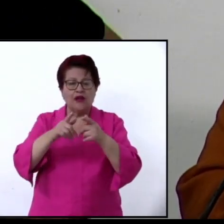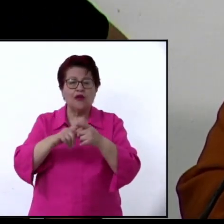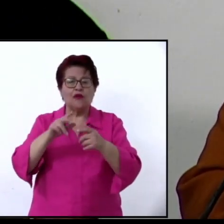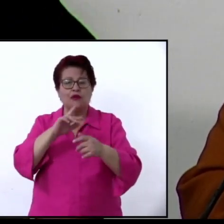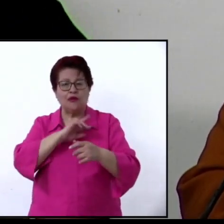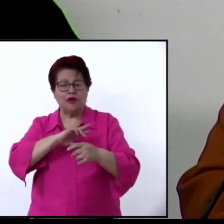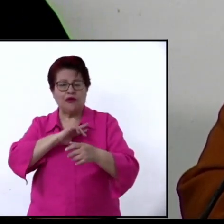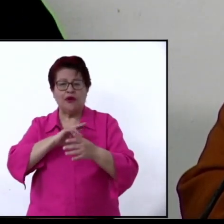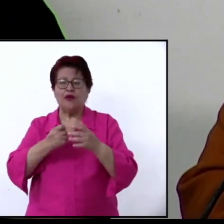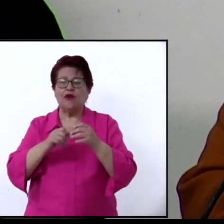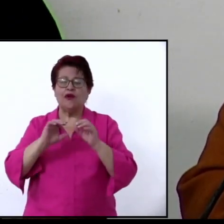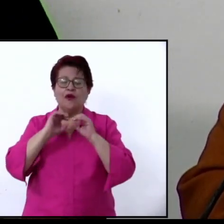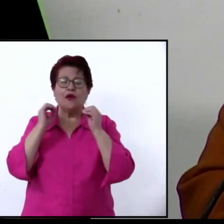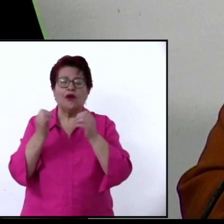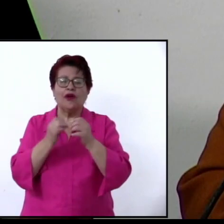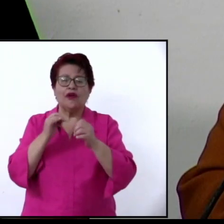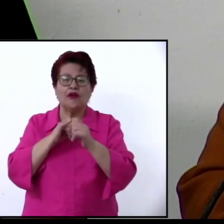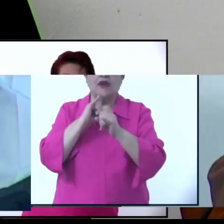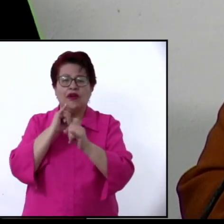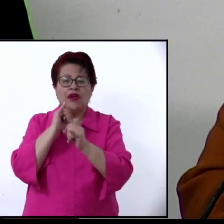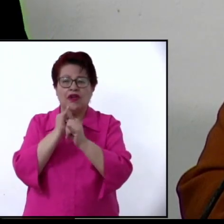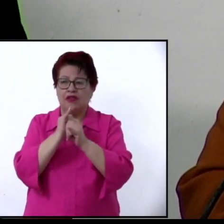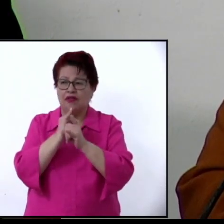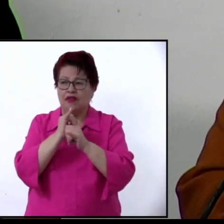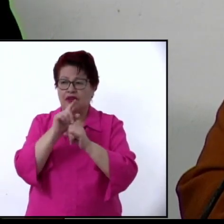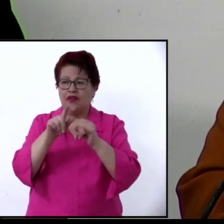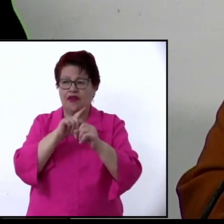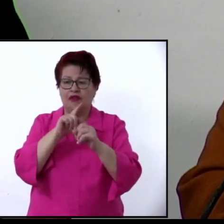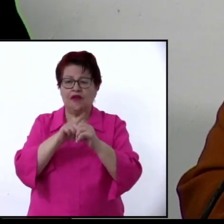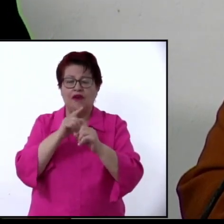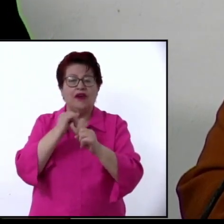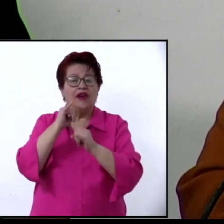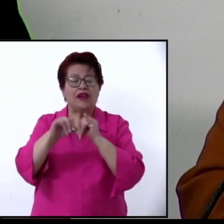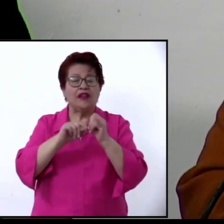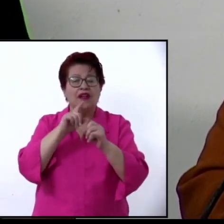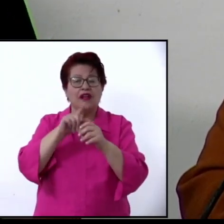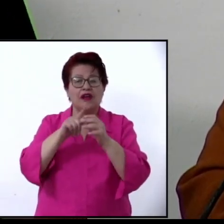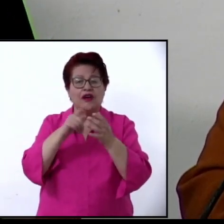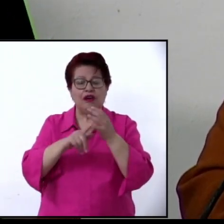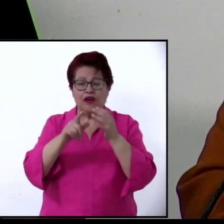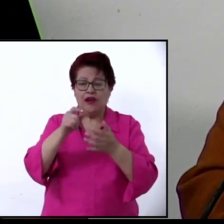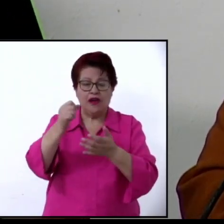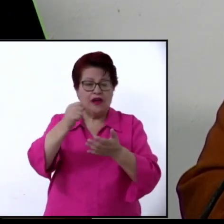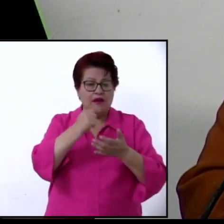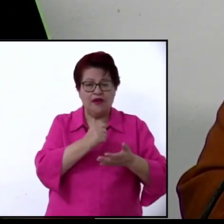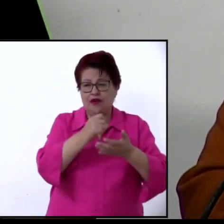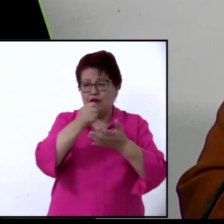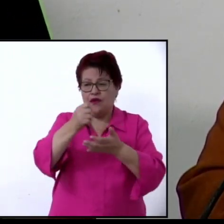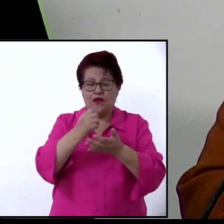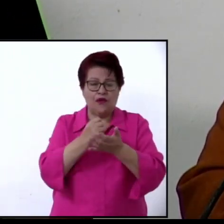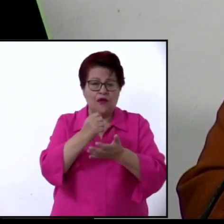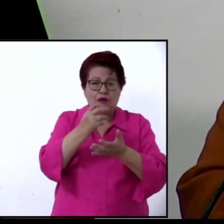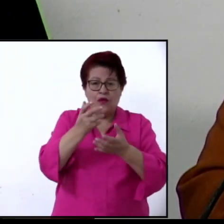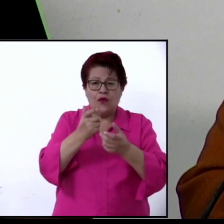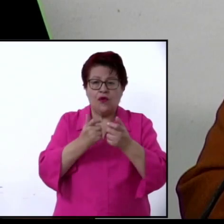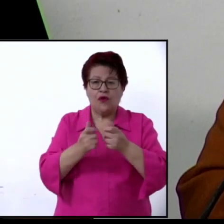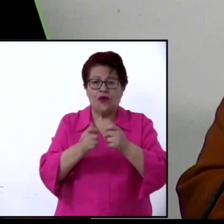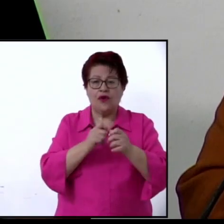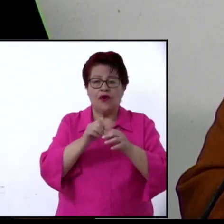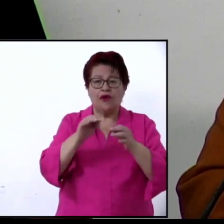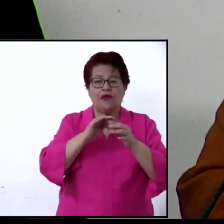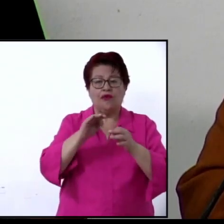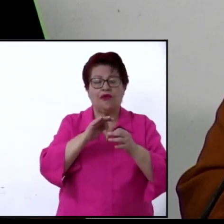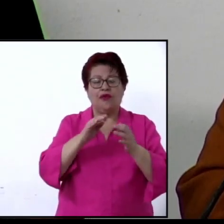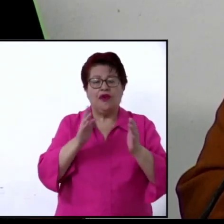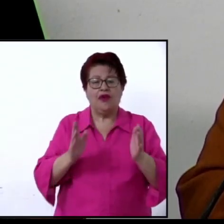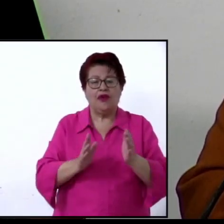y organizaciones internacionales, facilitando la atracción de inversión y el desarrollo de proyectos que impulsan